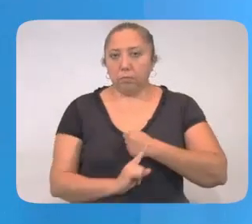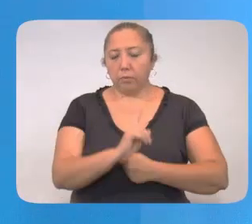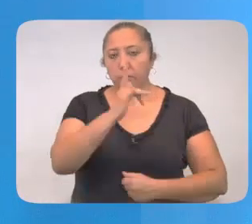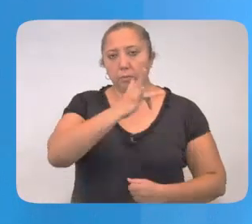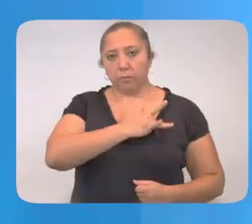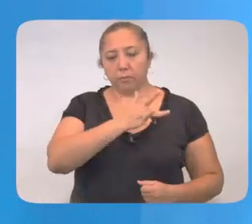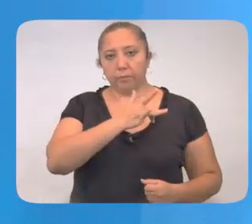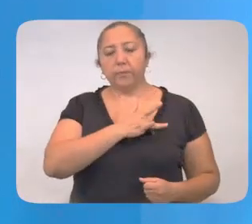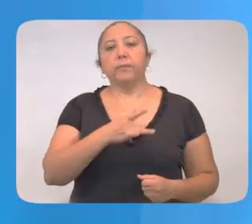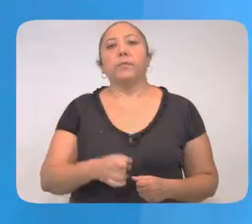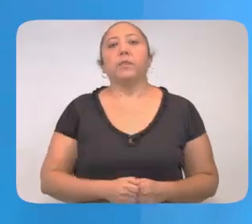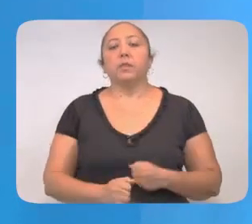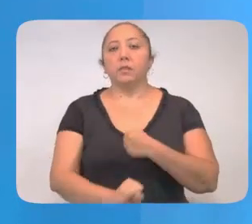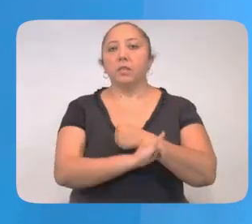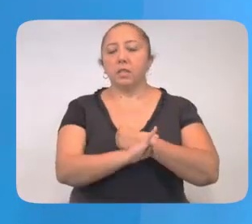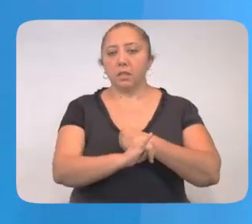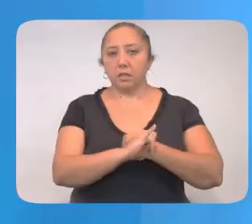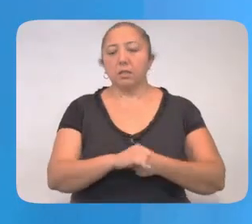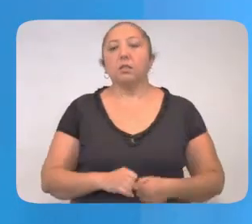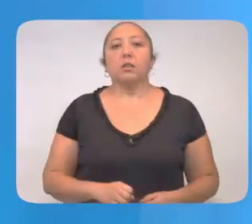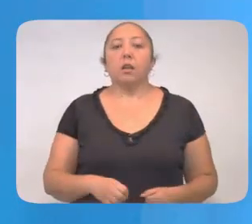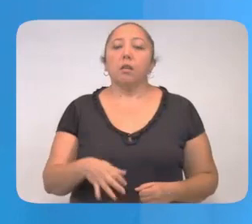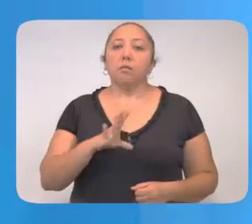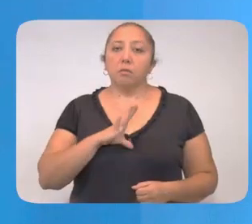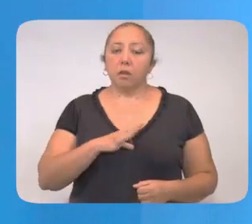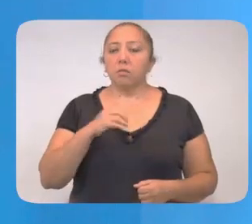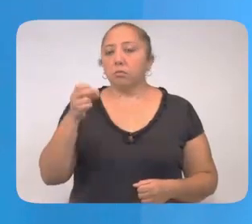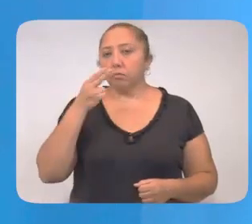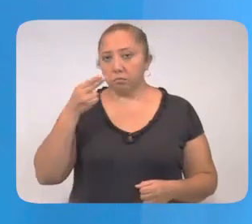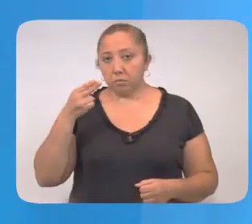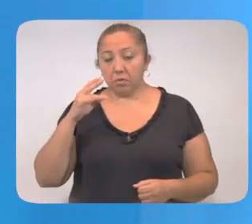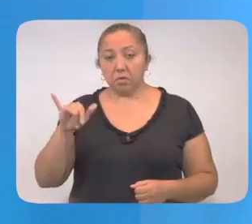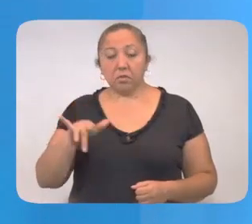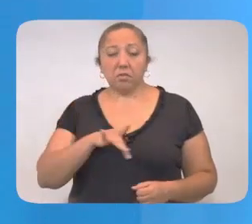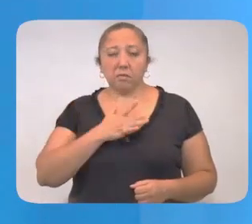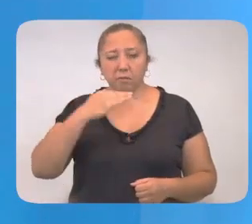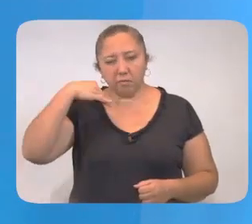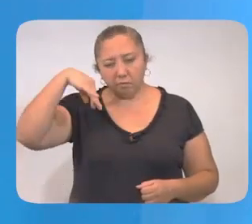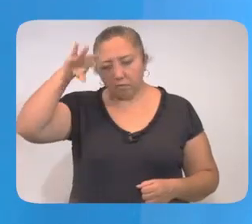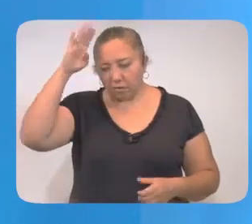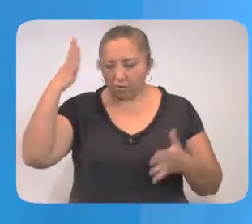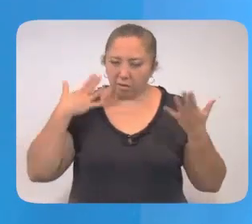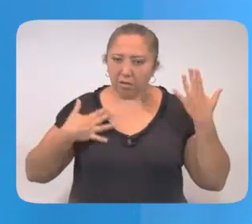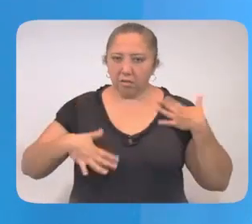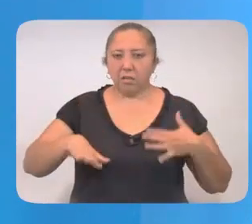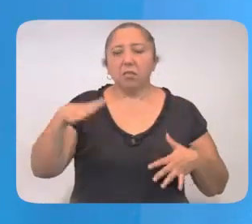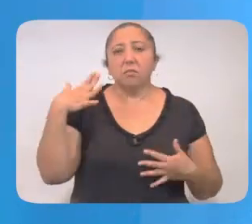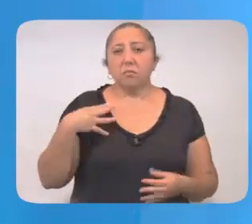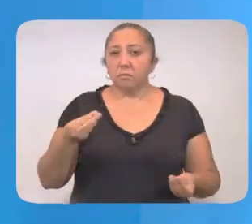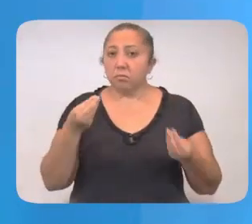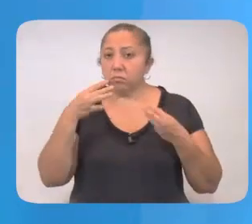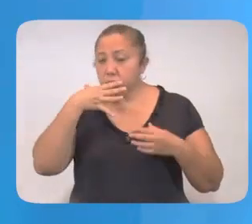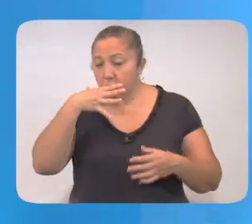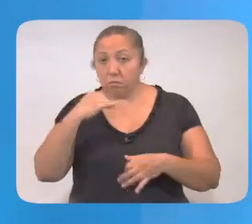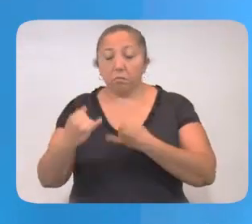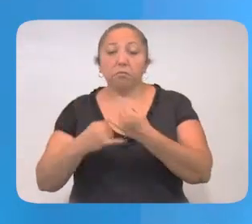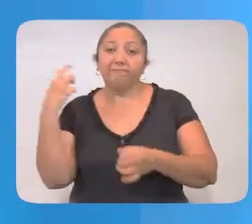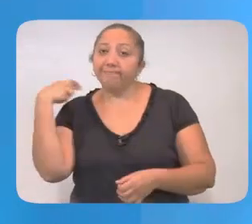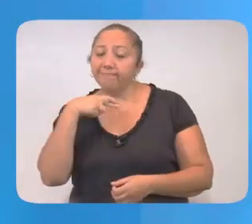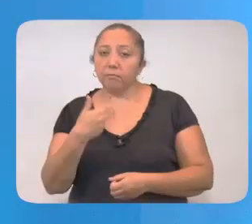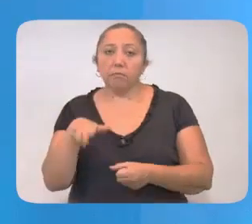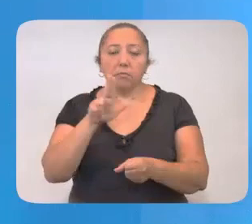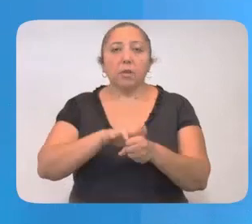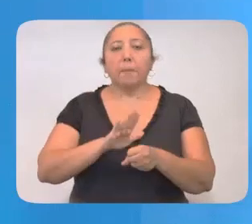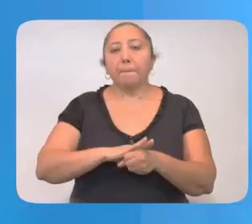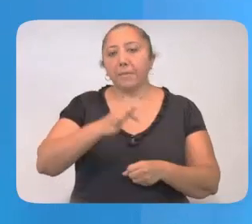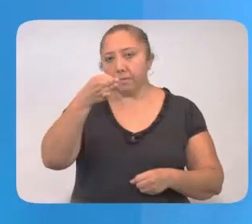problemas cardíacos, VIH, cáncer o tabaquismo, si presentan fiebre, cansancio o tos seca, acudir de inmediato al centro